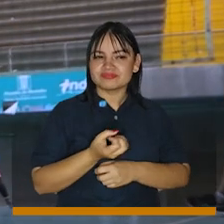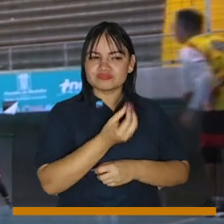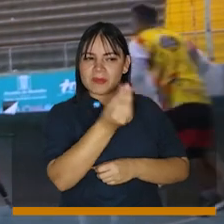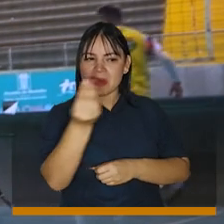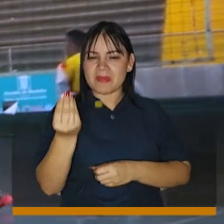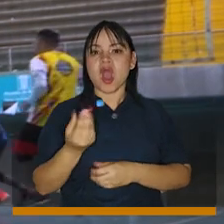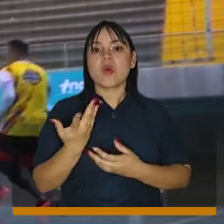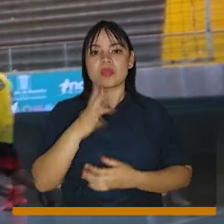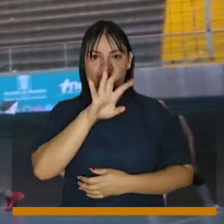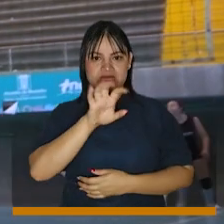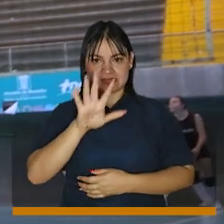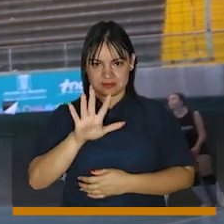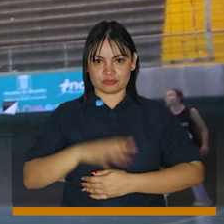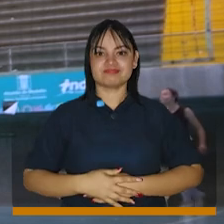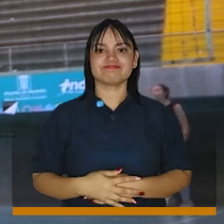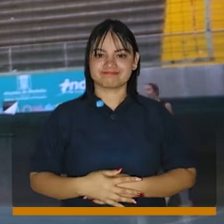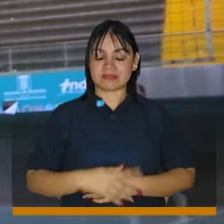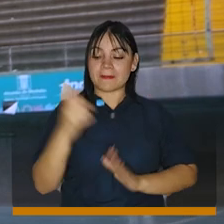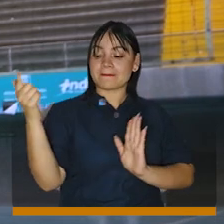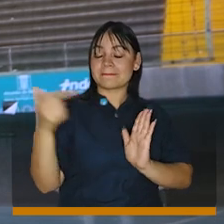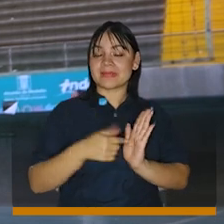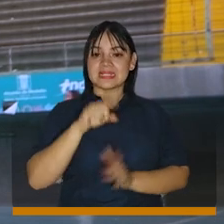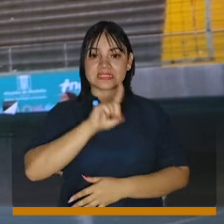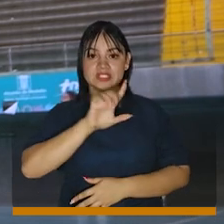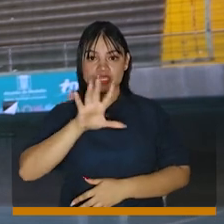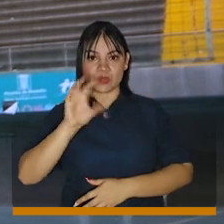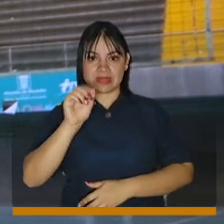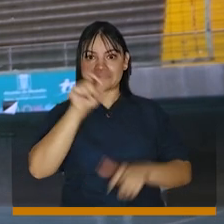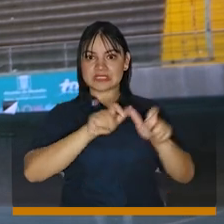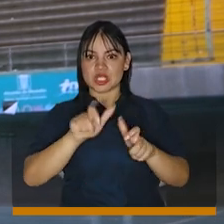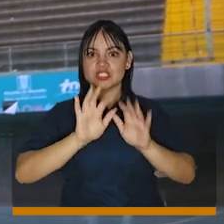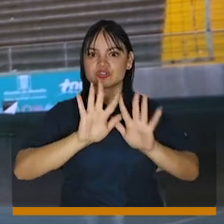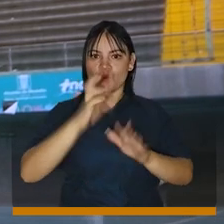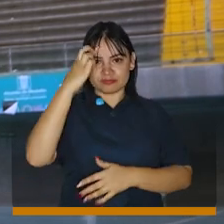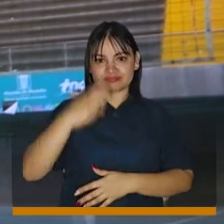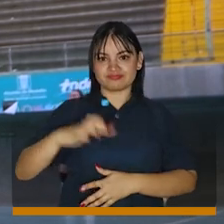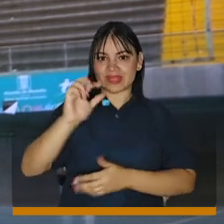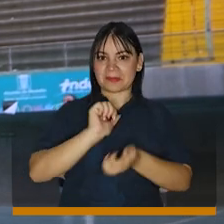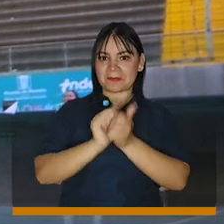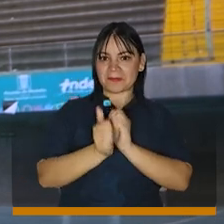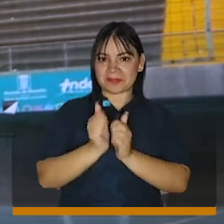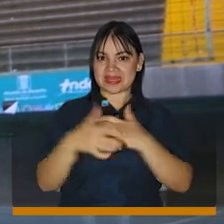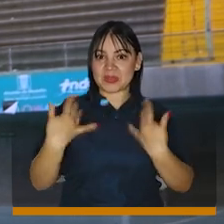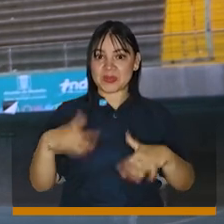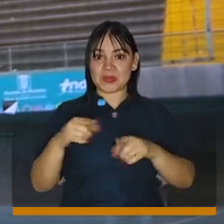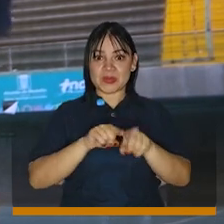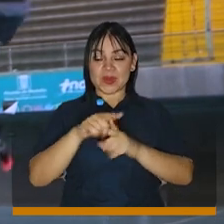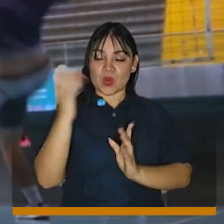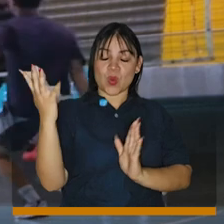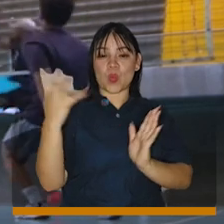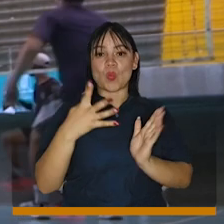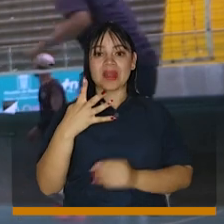95 equipos. También tendremos más de 1.150 deportistas participando por nuestra